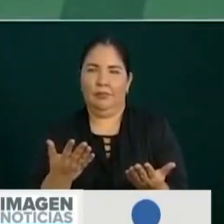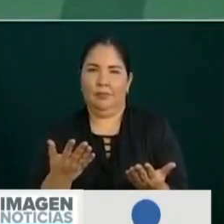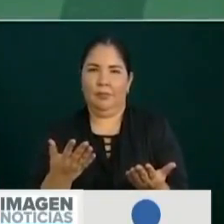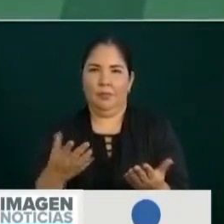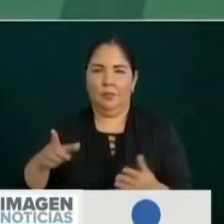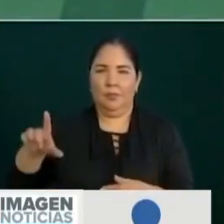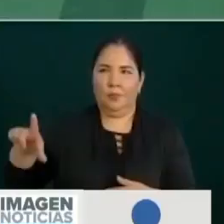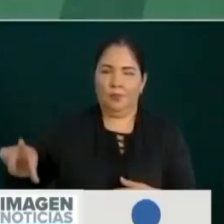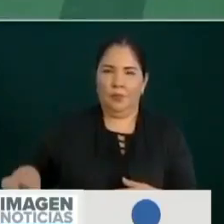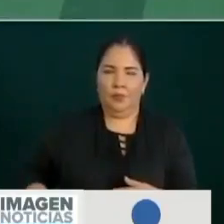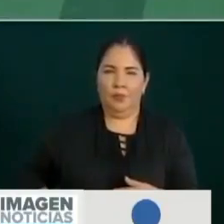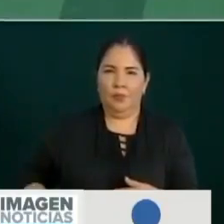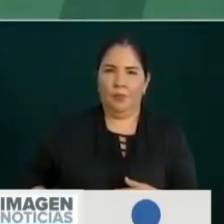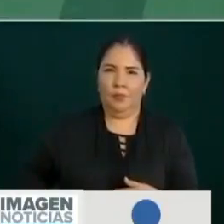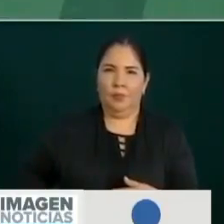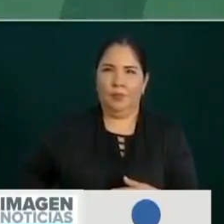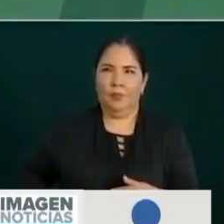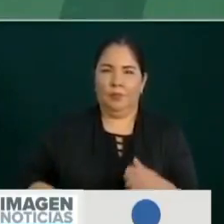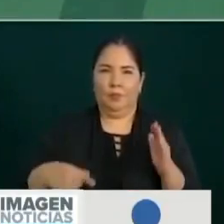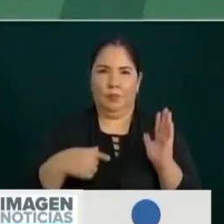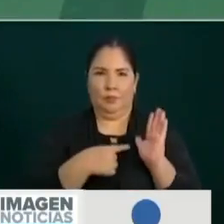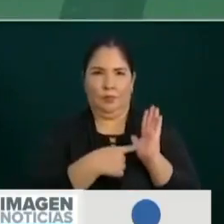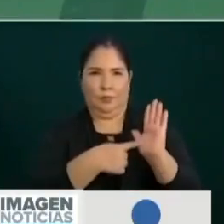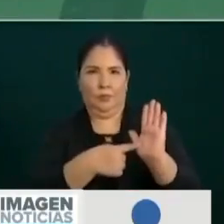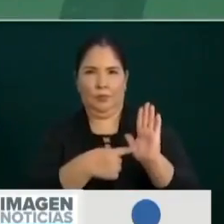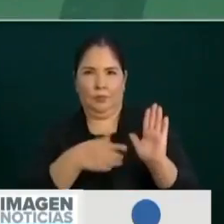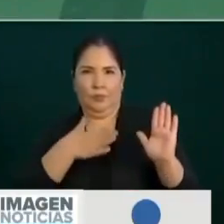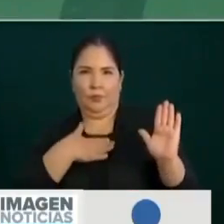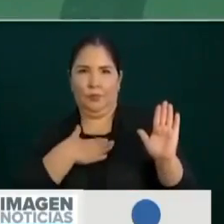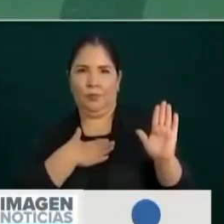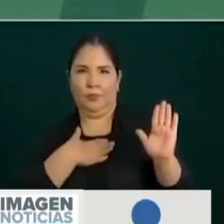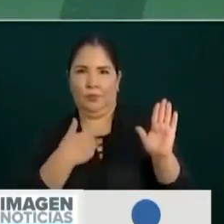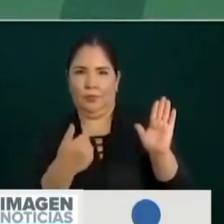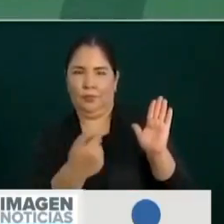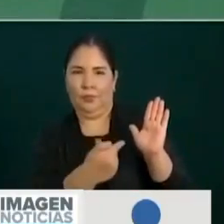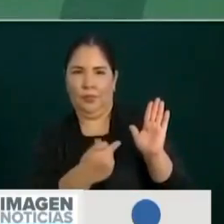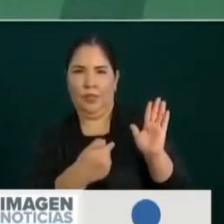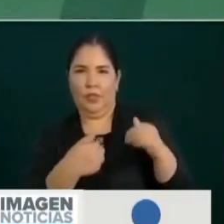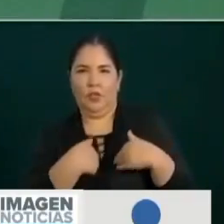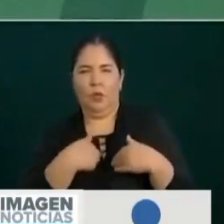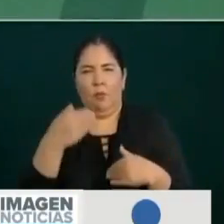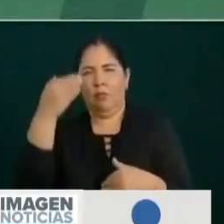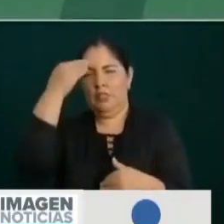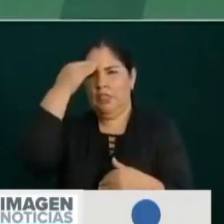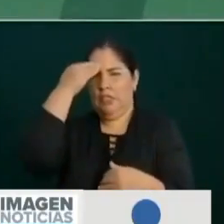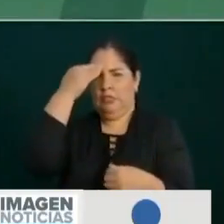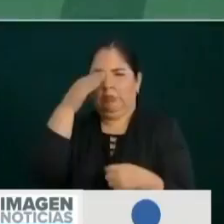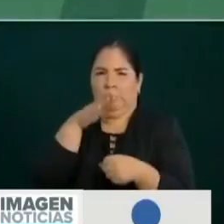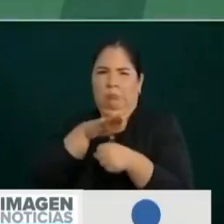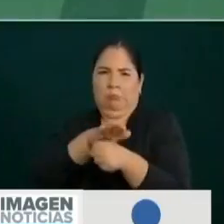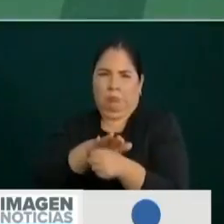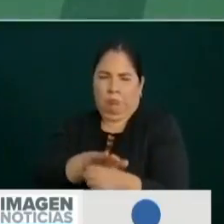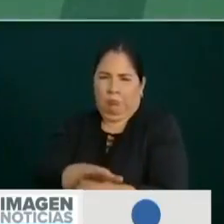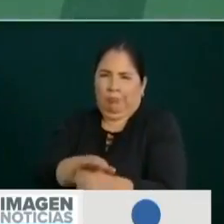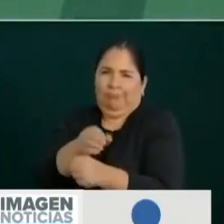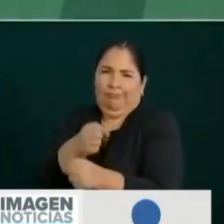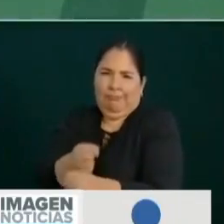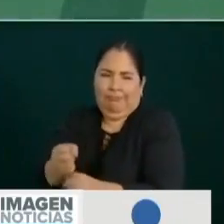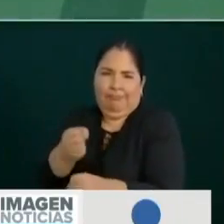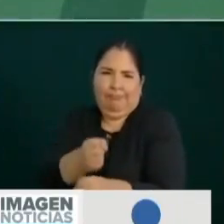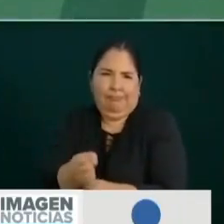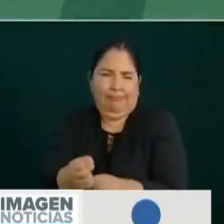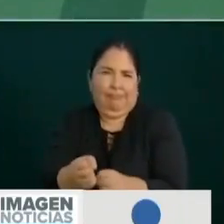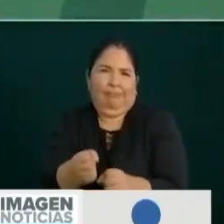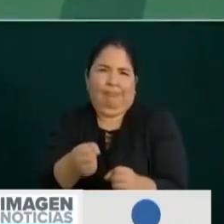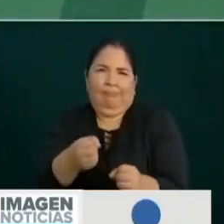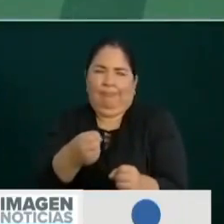el gobierno que represento estuviese pensando en la represión, en